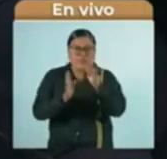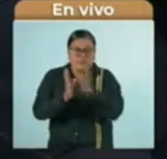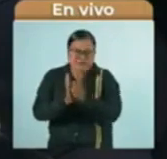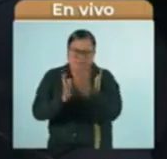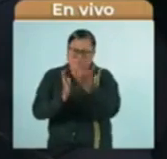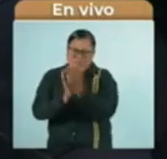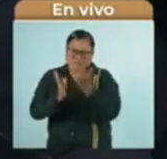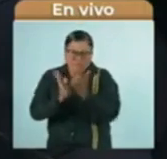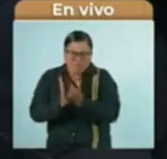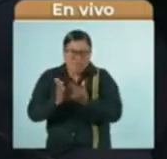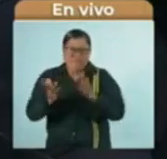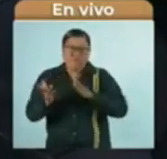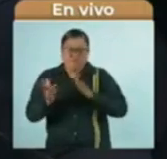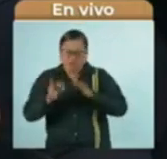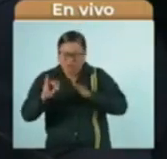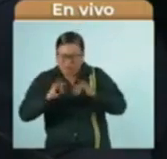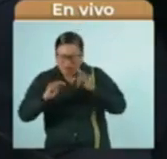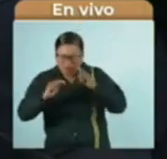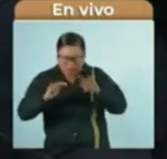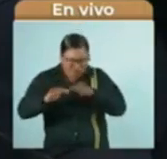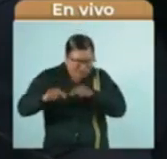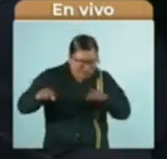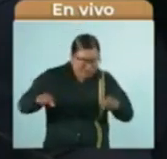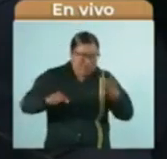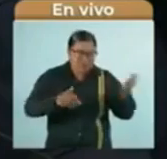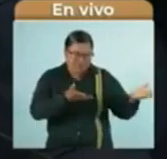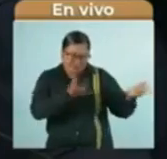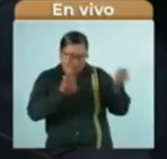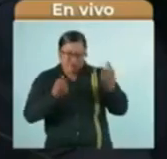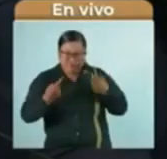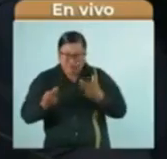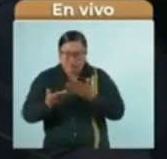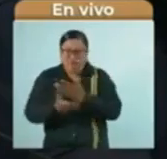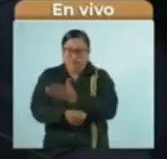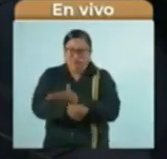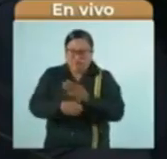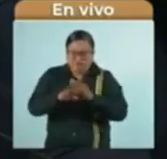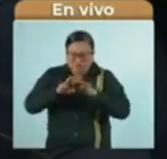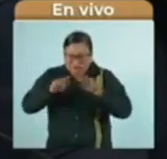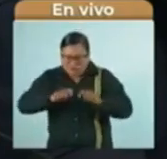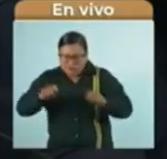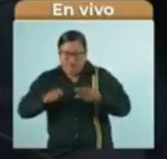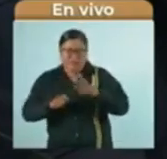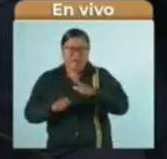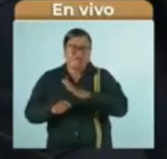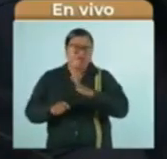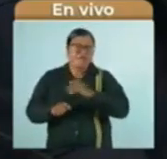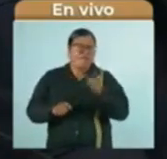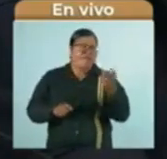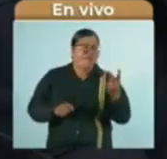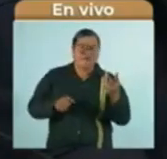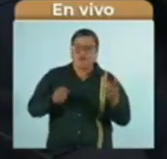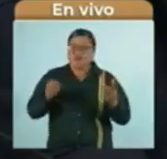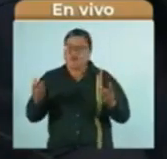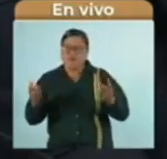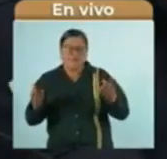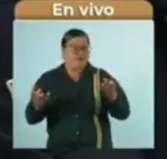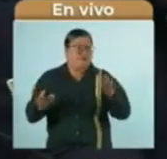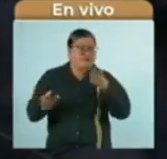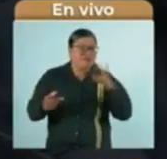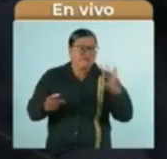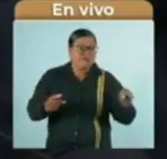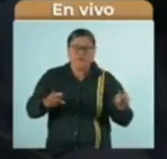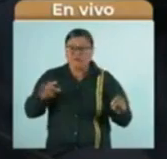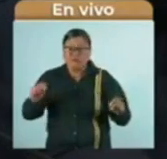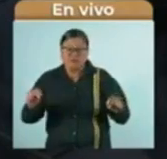se extraen los planos se hacen visitas técnicas pero si hay dos o tres en cada comunidad que dicen no